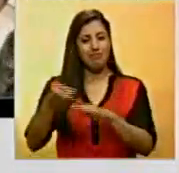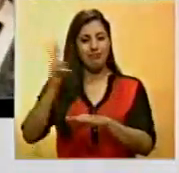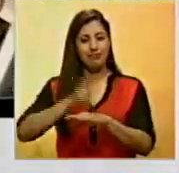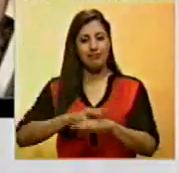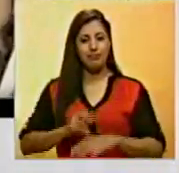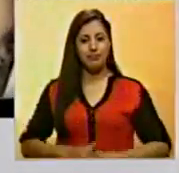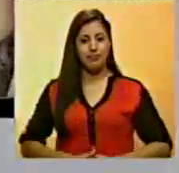seguridad